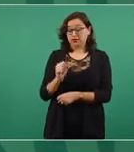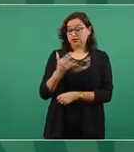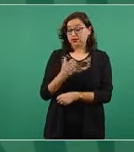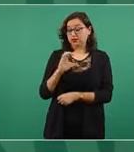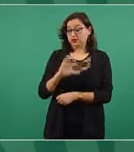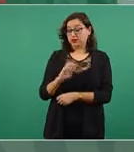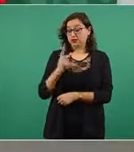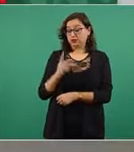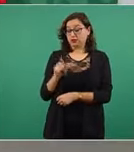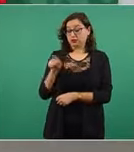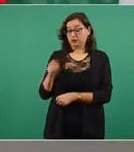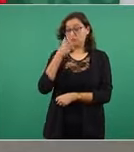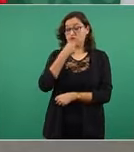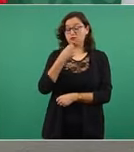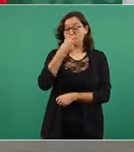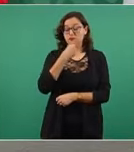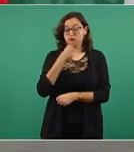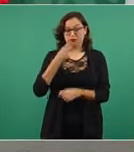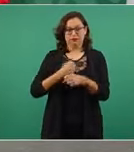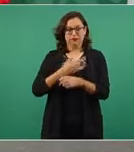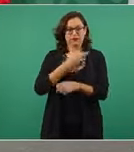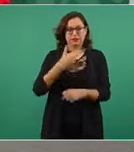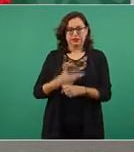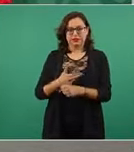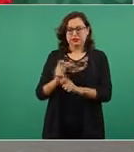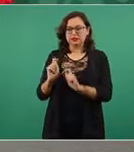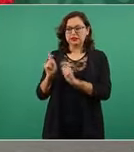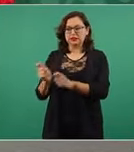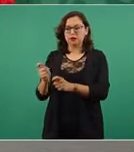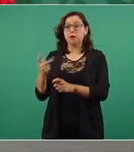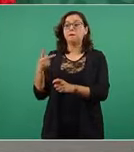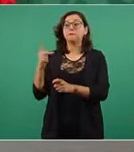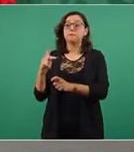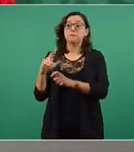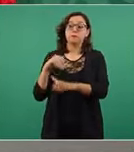para gobernador del Banco de México.